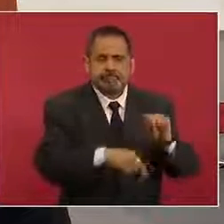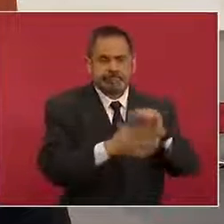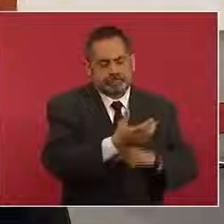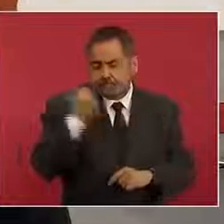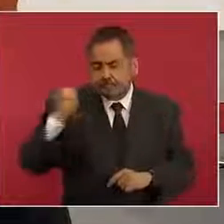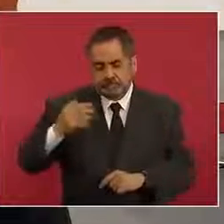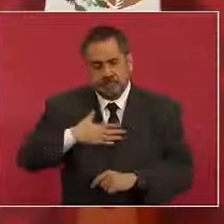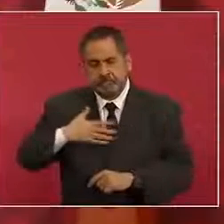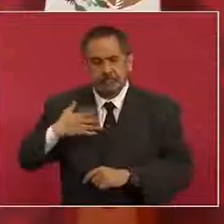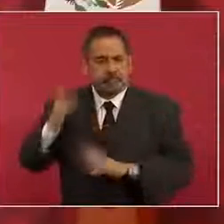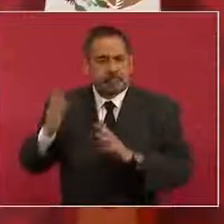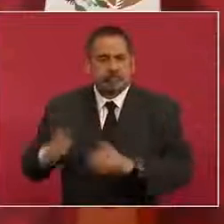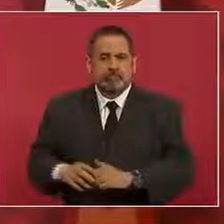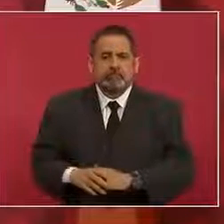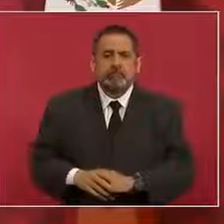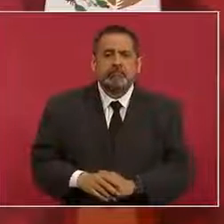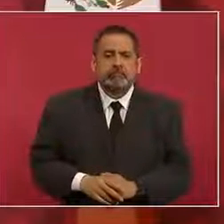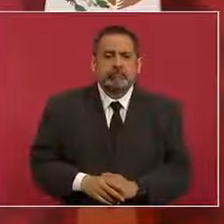piérdelo.